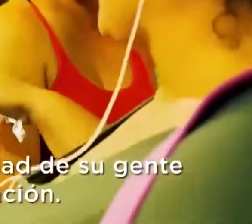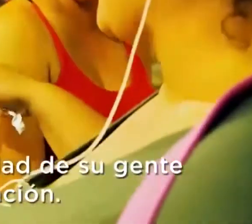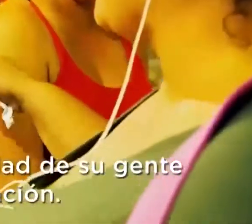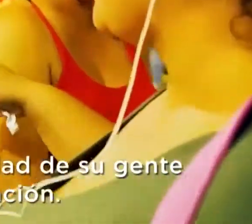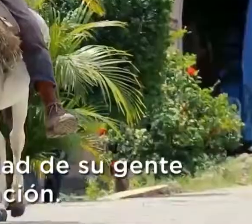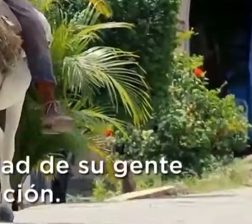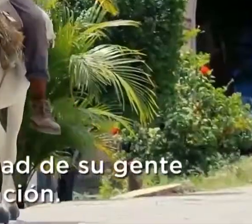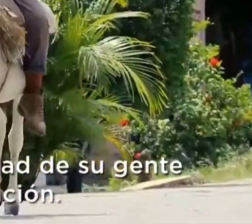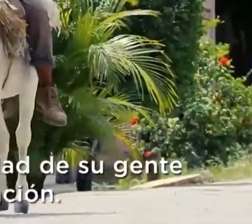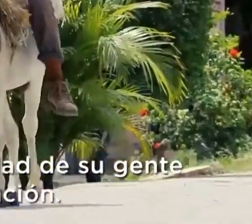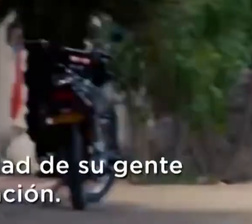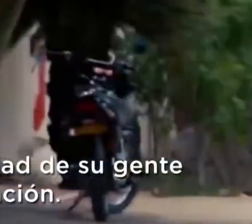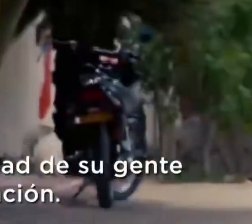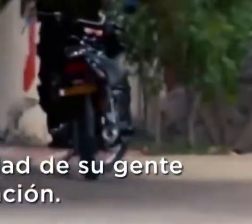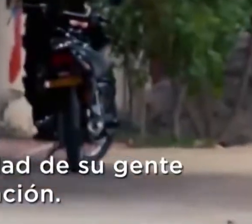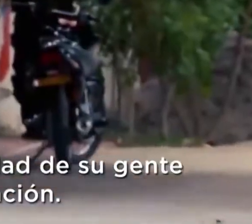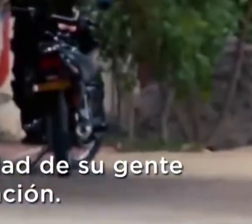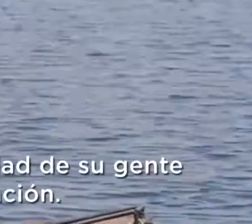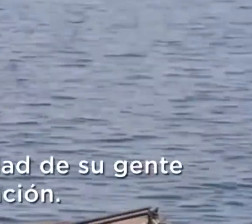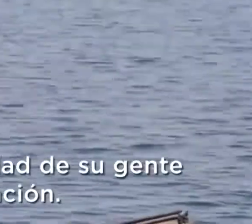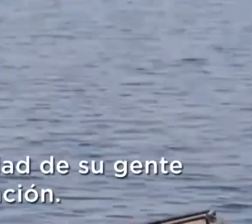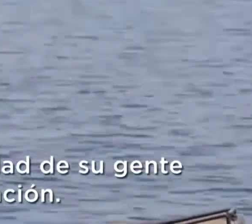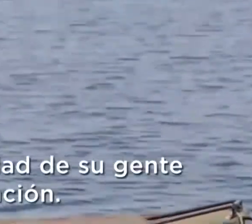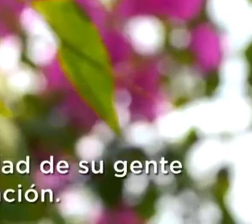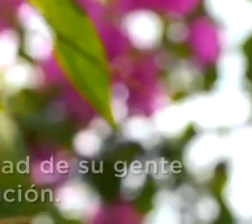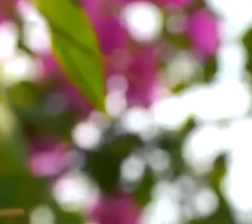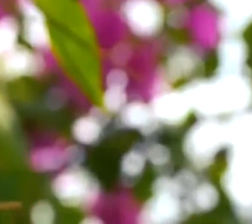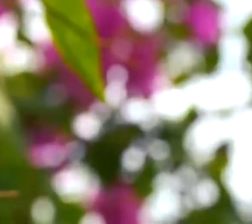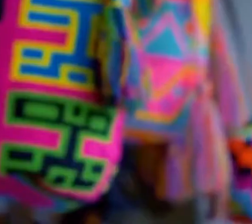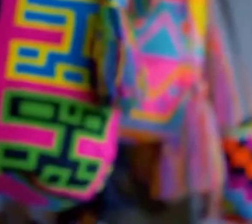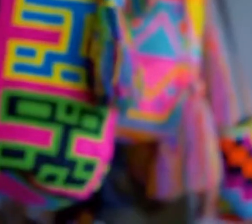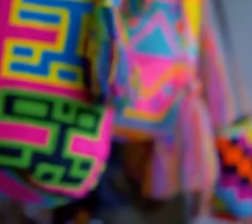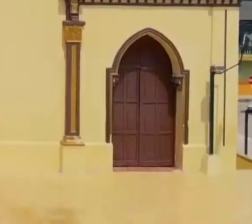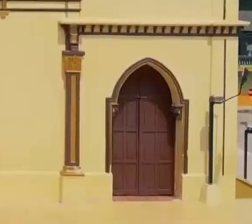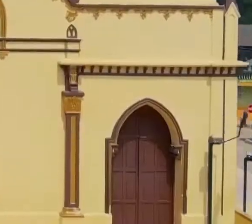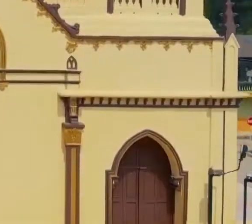la generosidad y amabilidad de su gente es su carta de presentación.